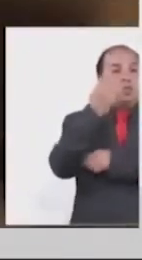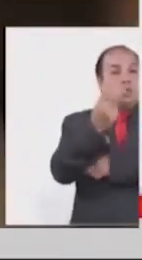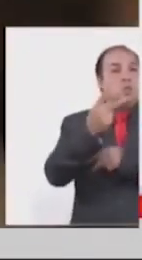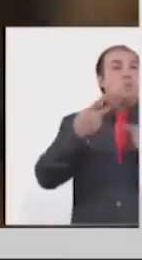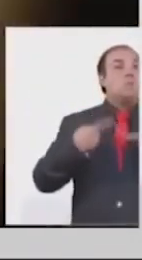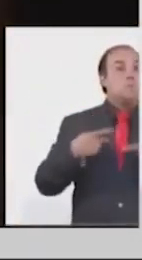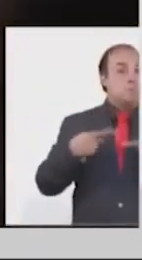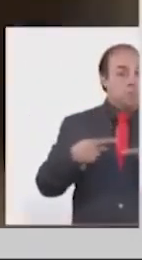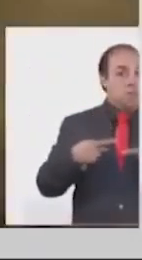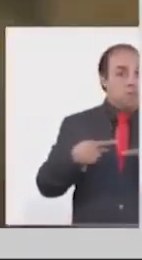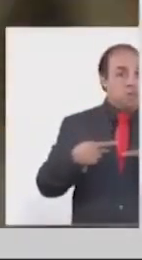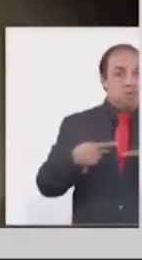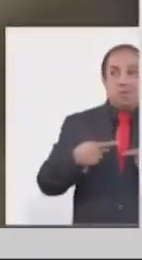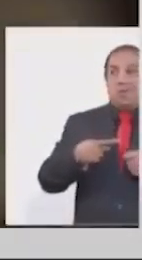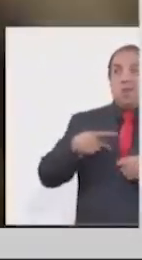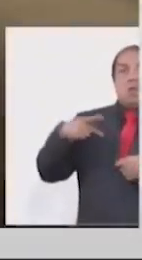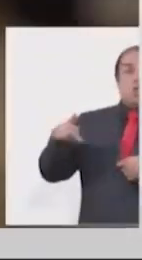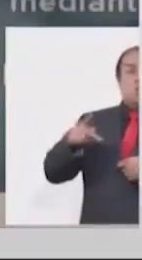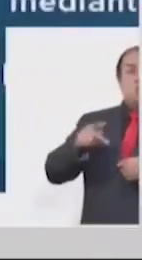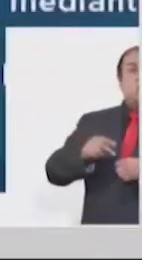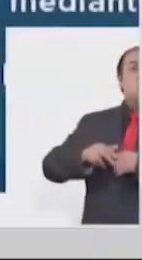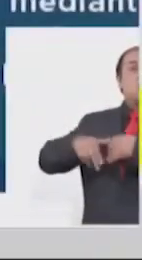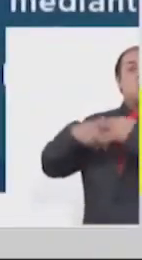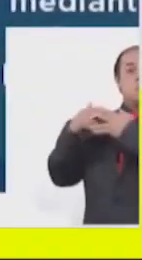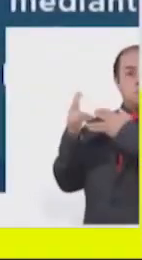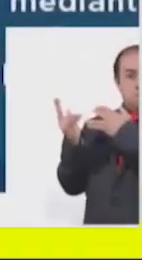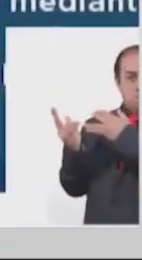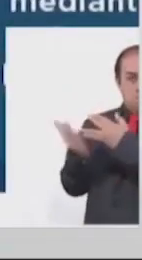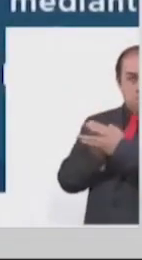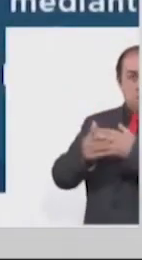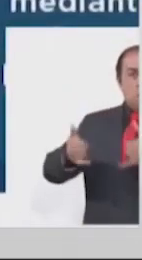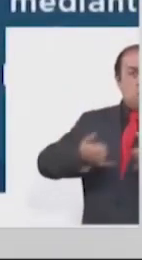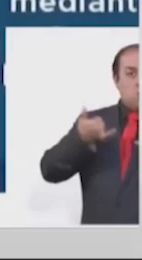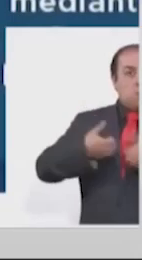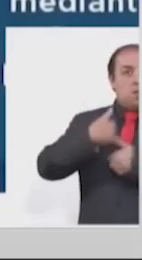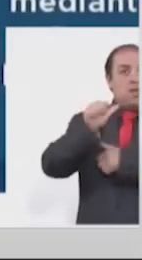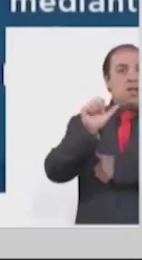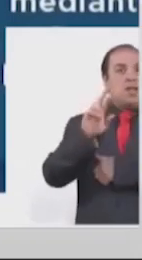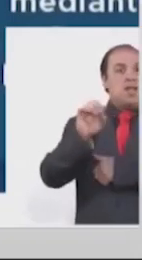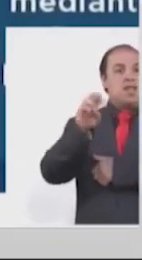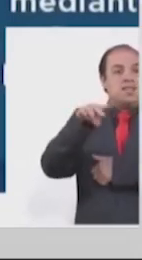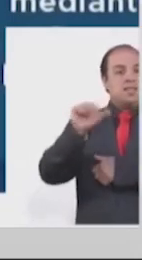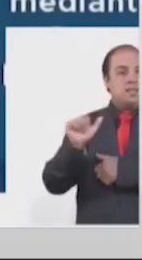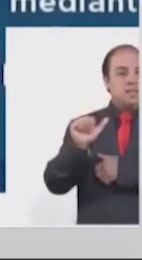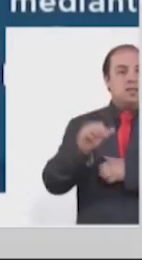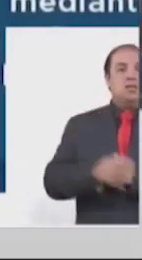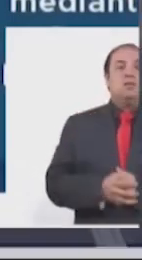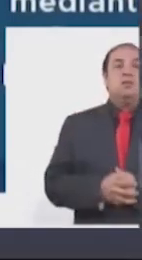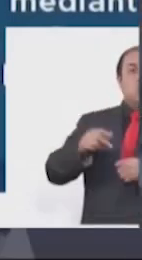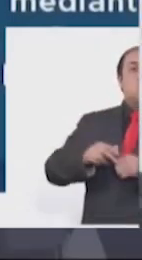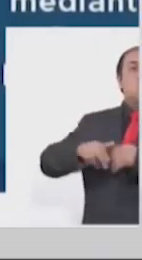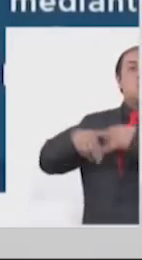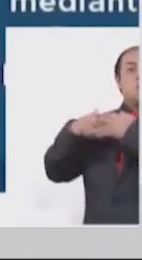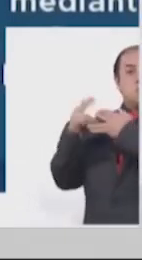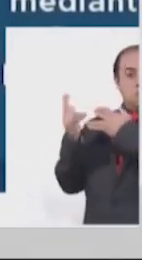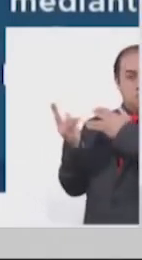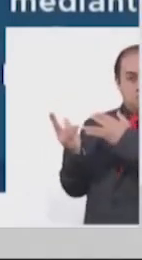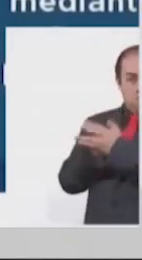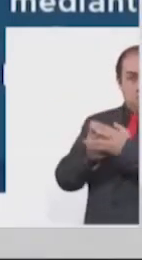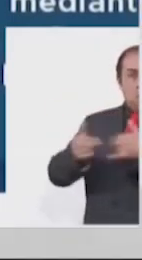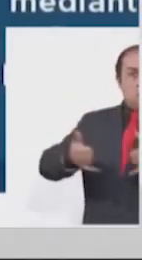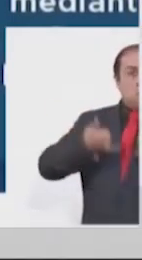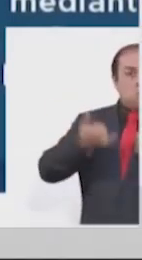independientemente de la Caridad moral del fiscal nos sostenemos en que el trabajo Fue profesional y estamos dispuestos a defender El veredicto